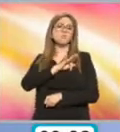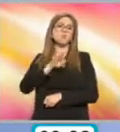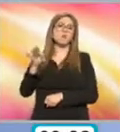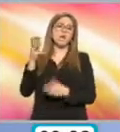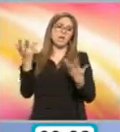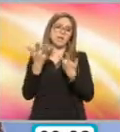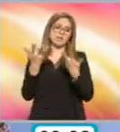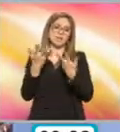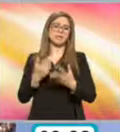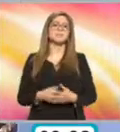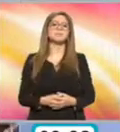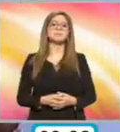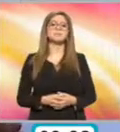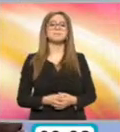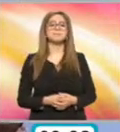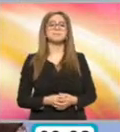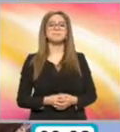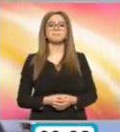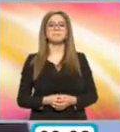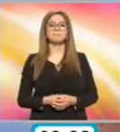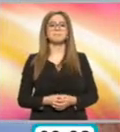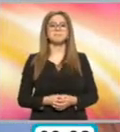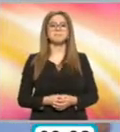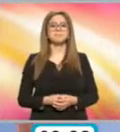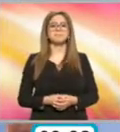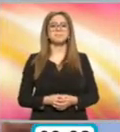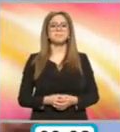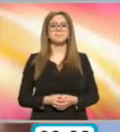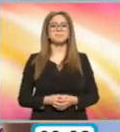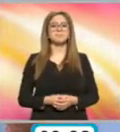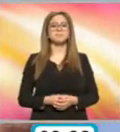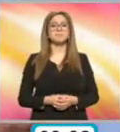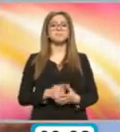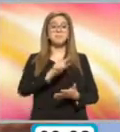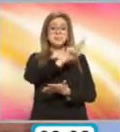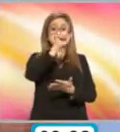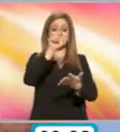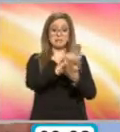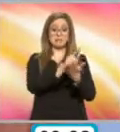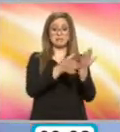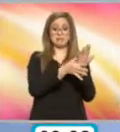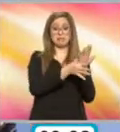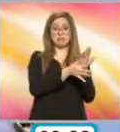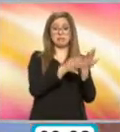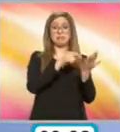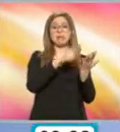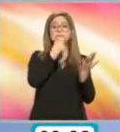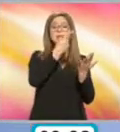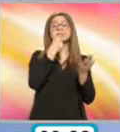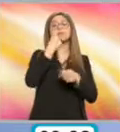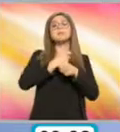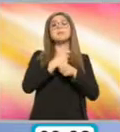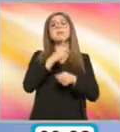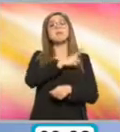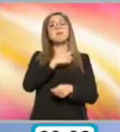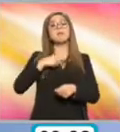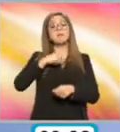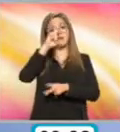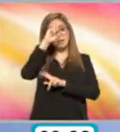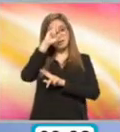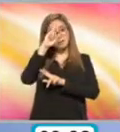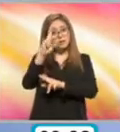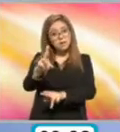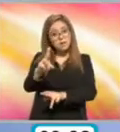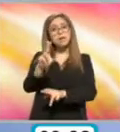procedimientos, y respetando, dice la ley, respetando las formas genéricas o los